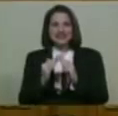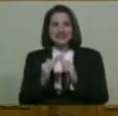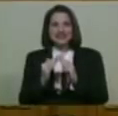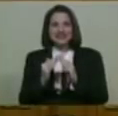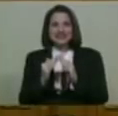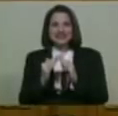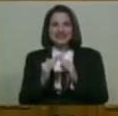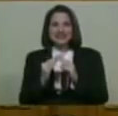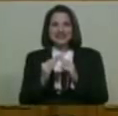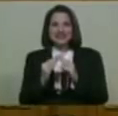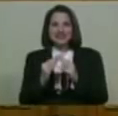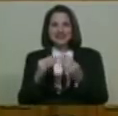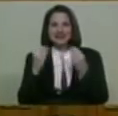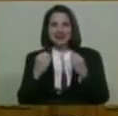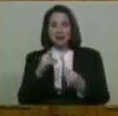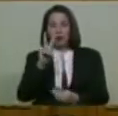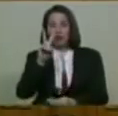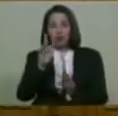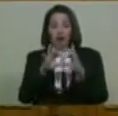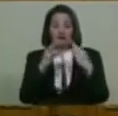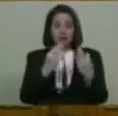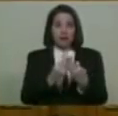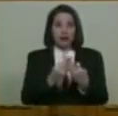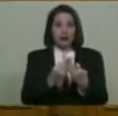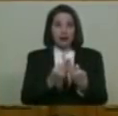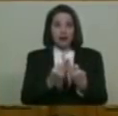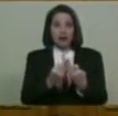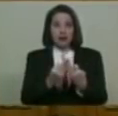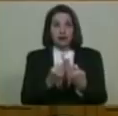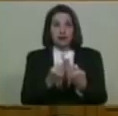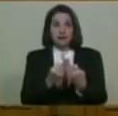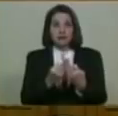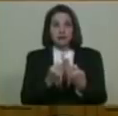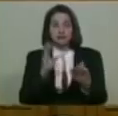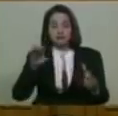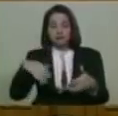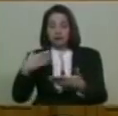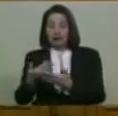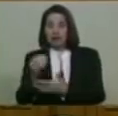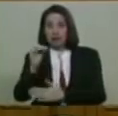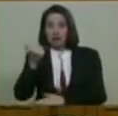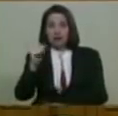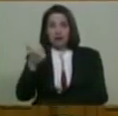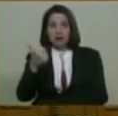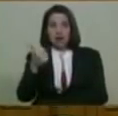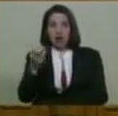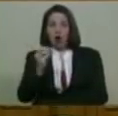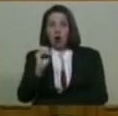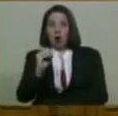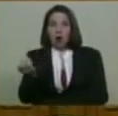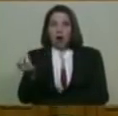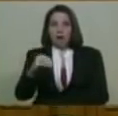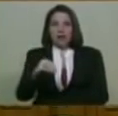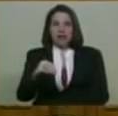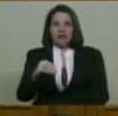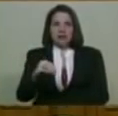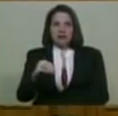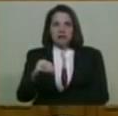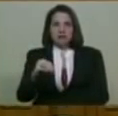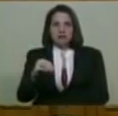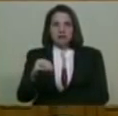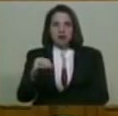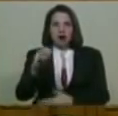desde 2 integrantes de la familia hasta 10 integrantes o más. Una